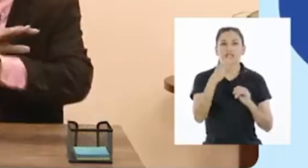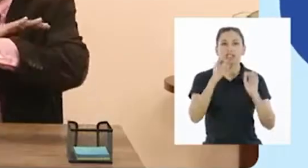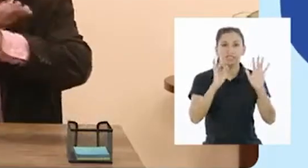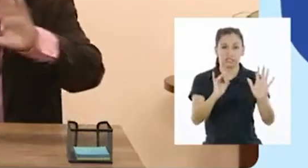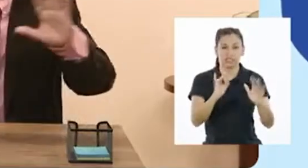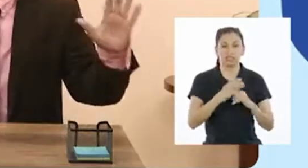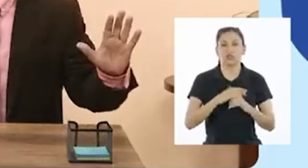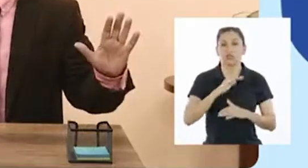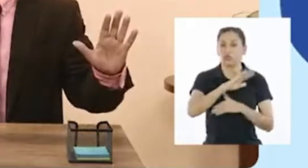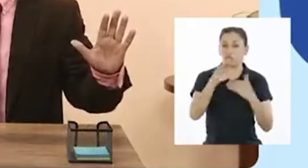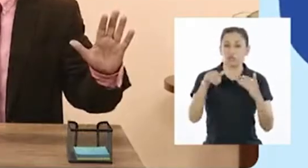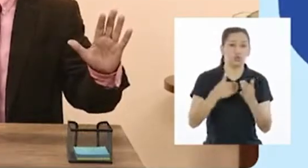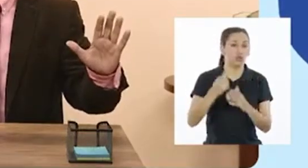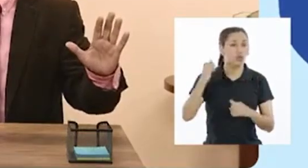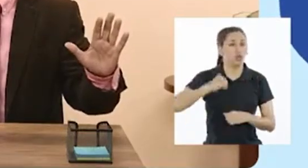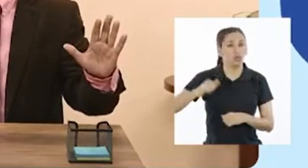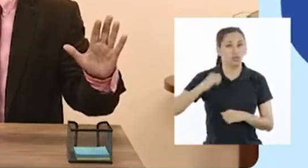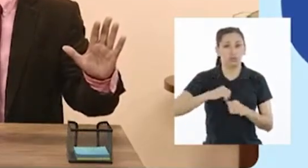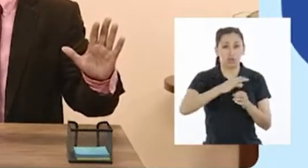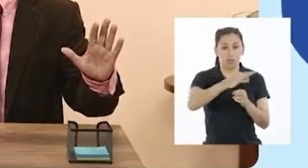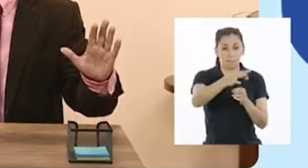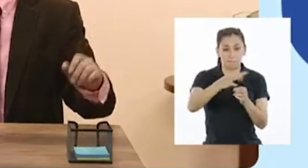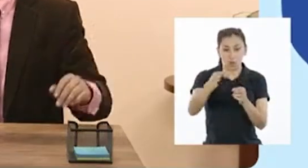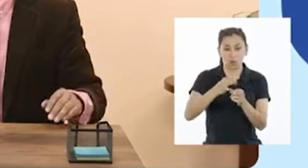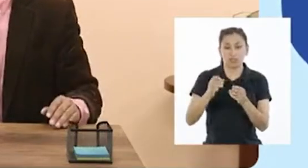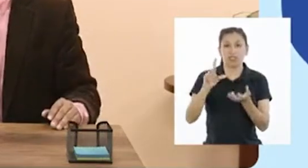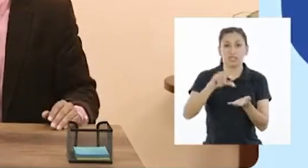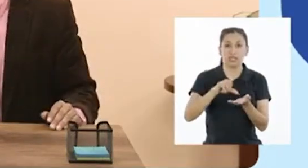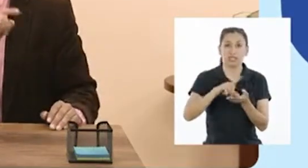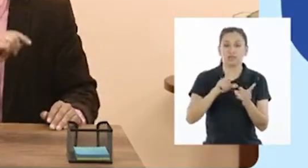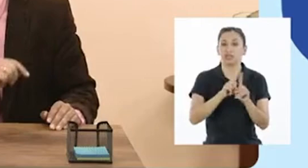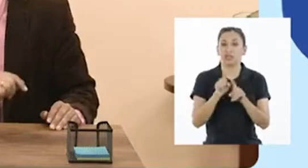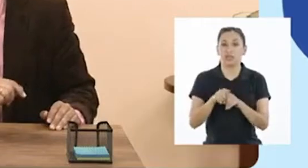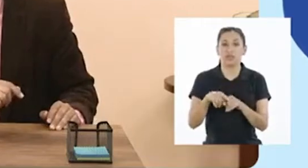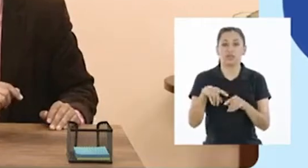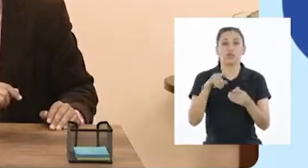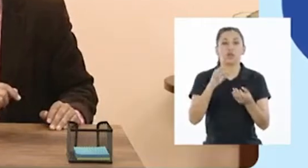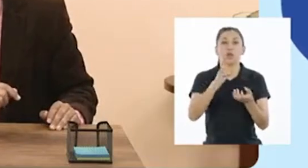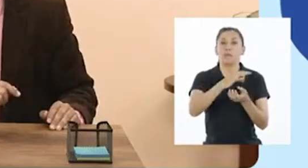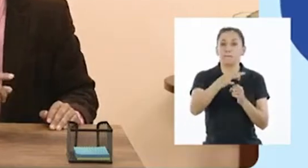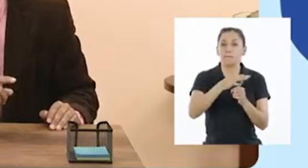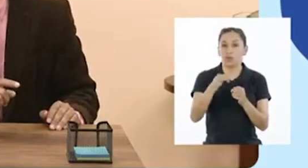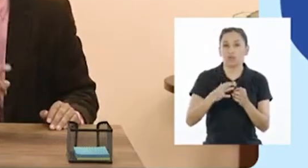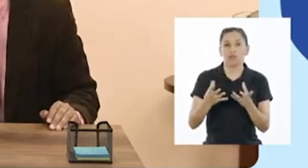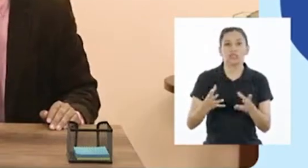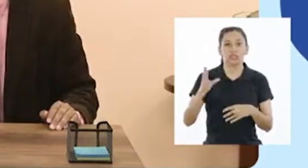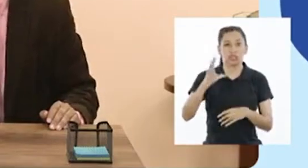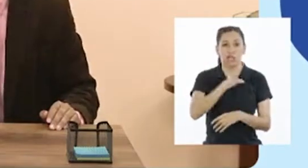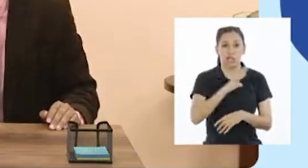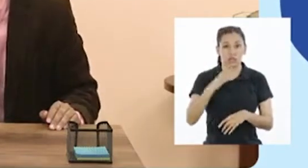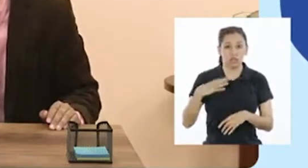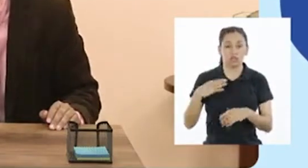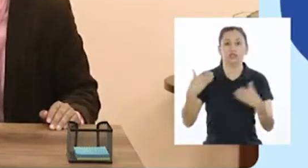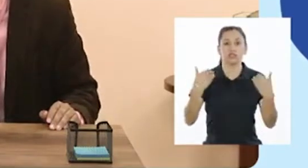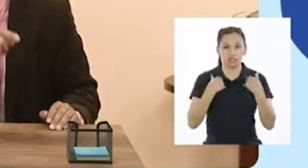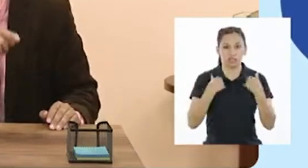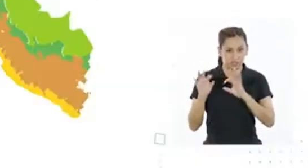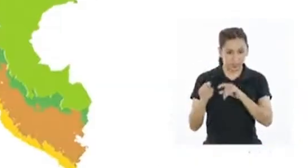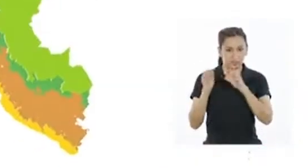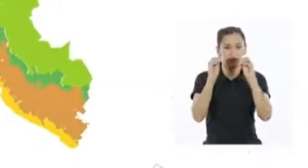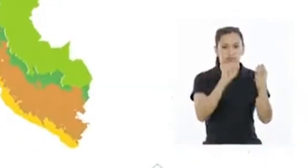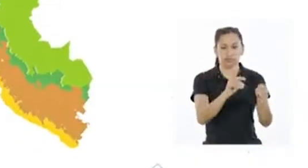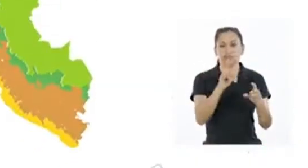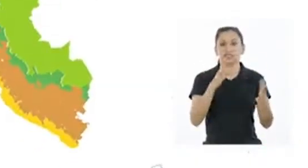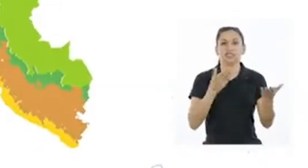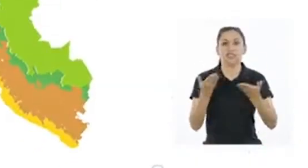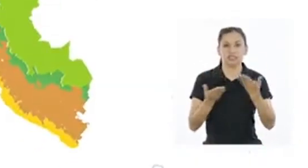1.047. Todas las municipalidades de la provincia de Lima y de la provincia constitucional del Callao cuentan con este